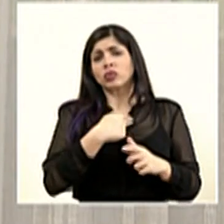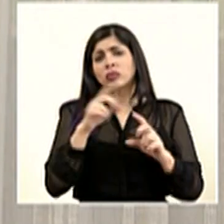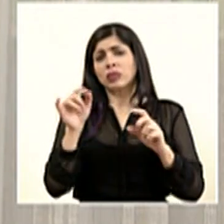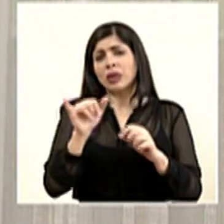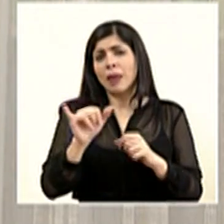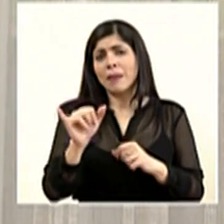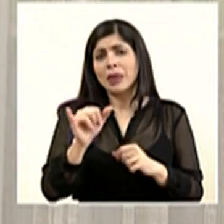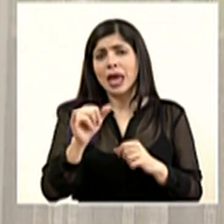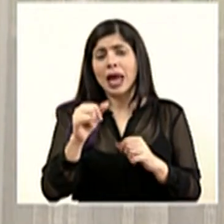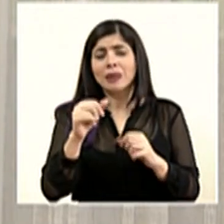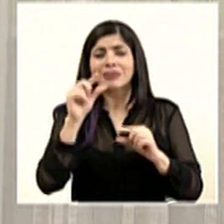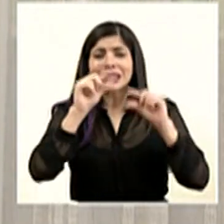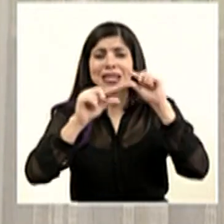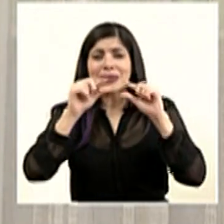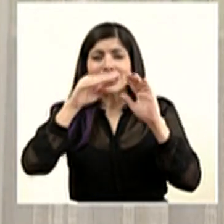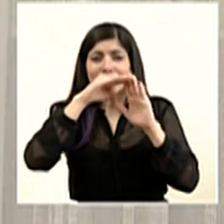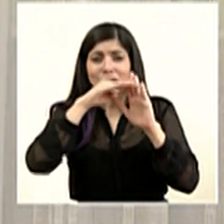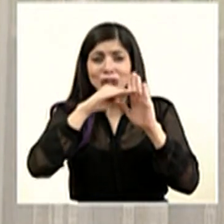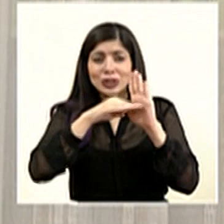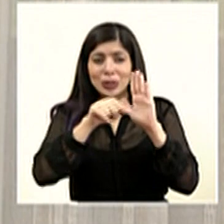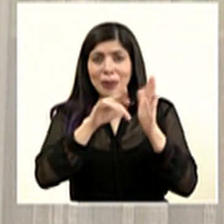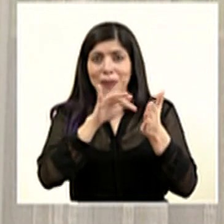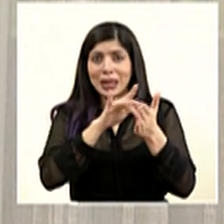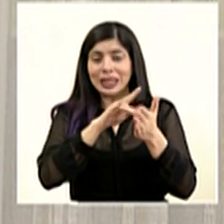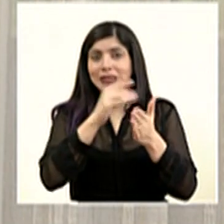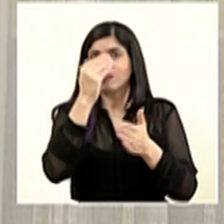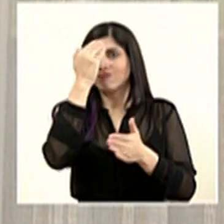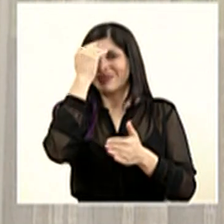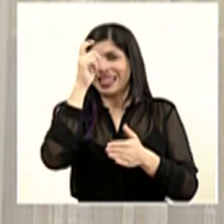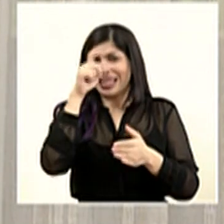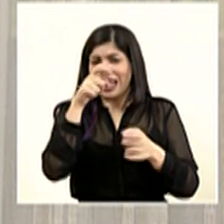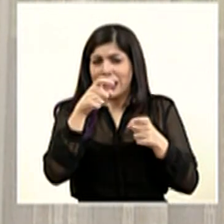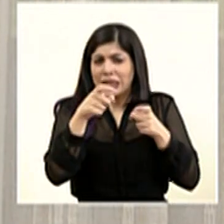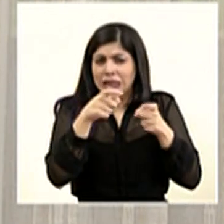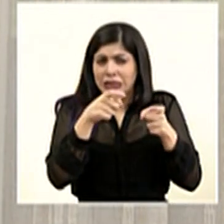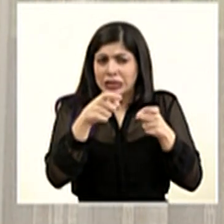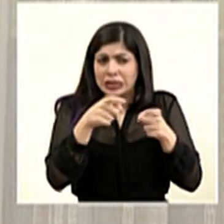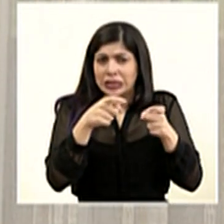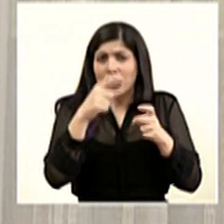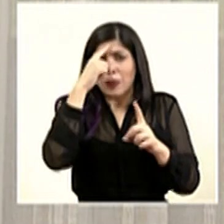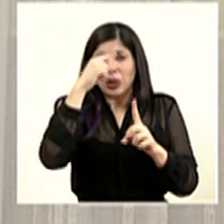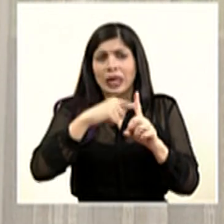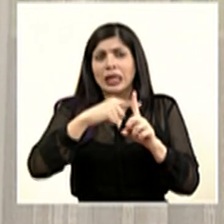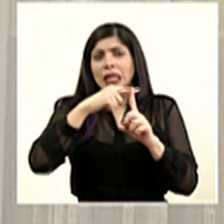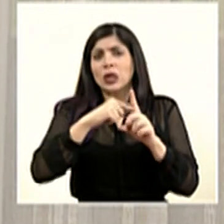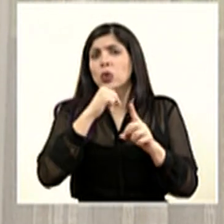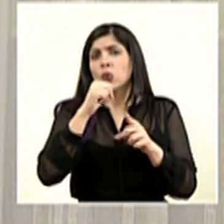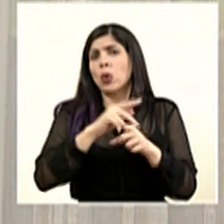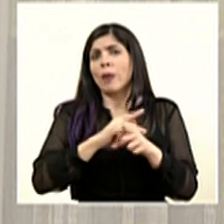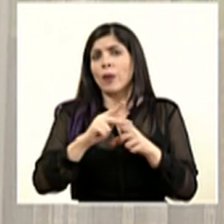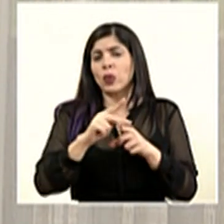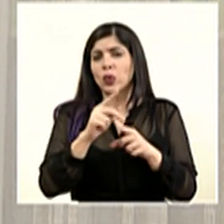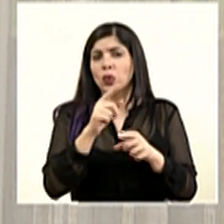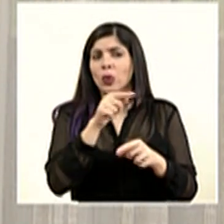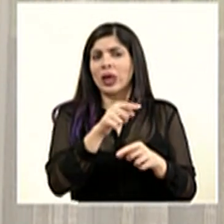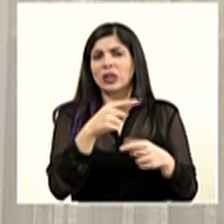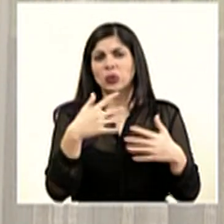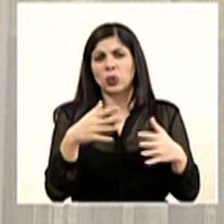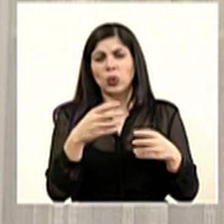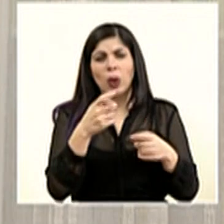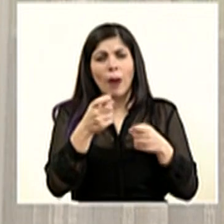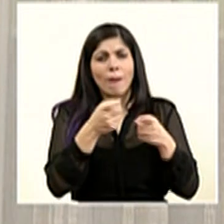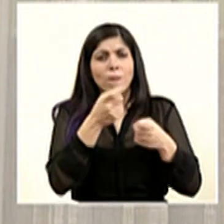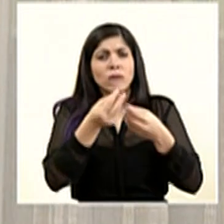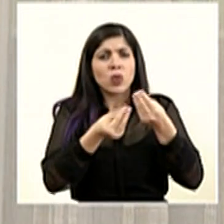de los mismos componentes que tiene el medicamento, que sabemos que tienen que ser controlados por sus niveles de impurezas y que eso pues lleva todo un asunto de